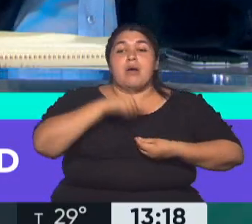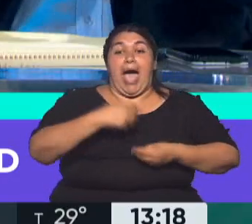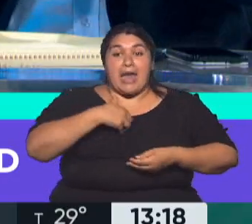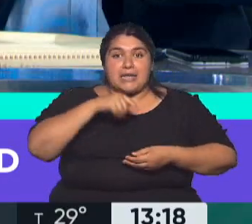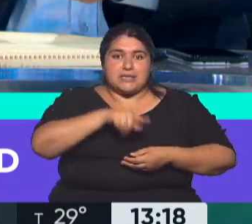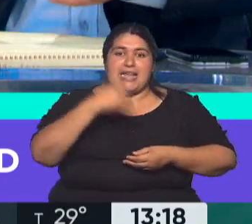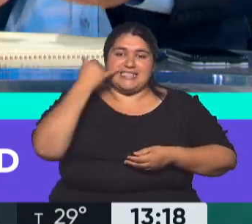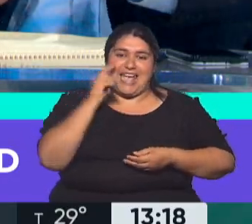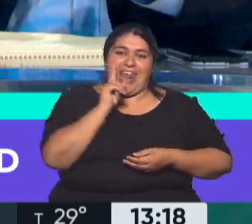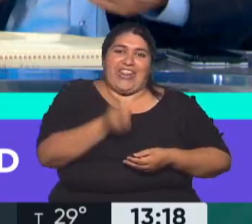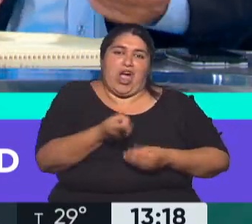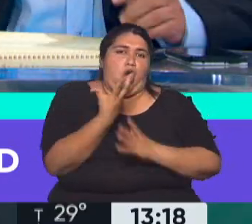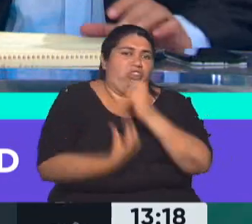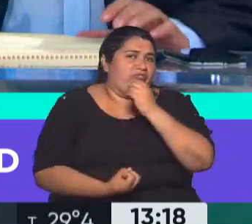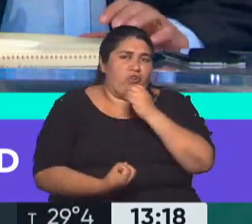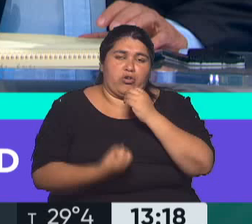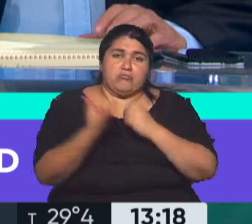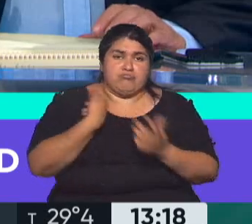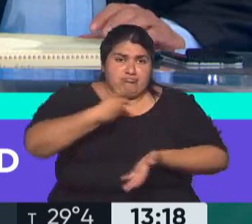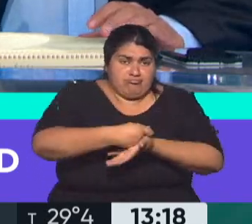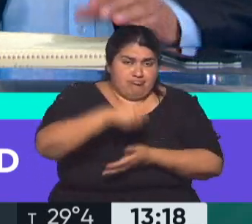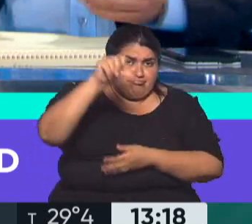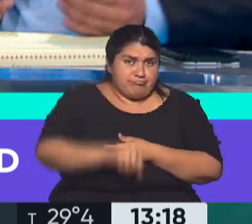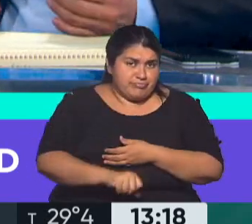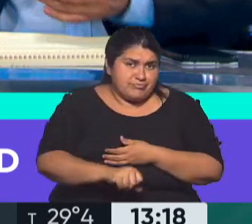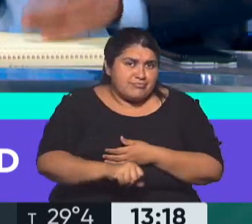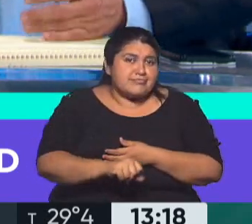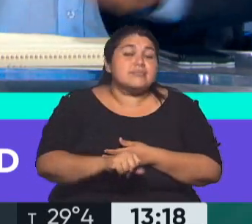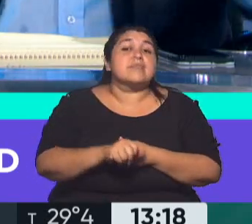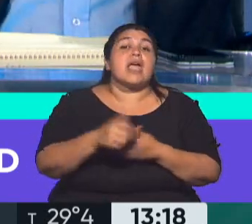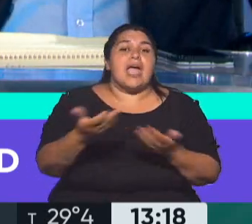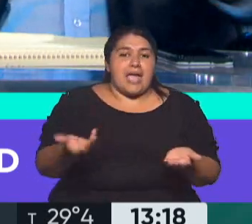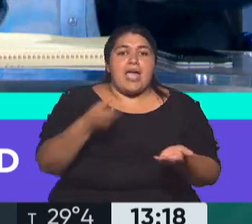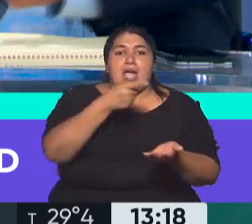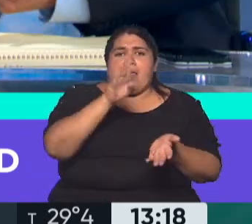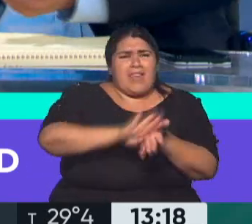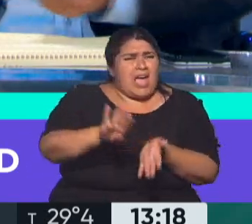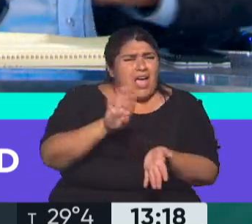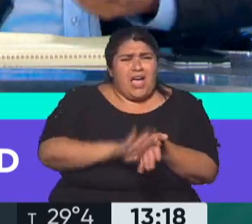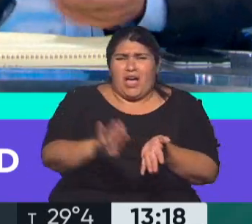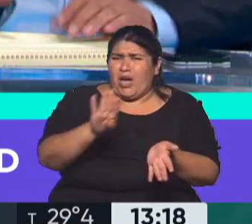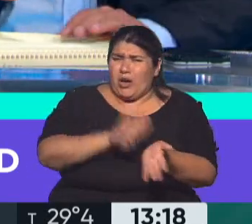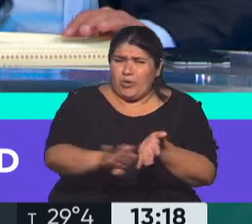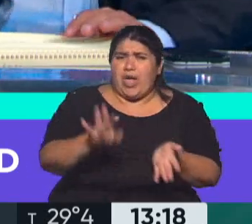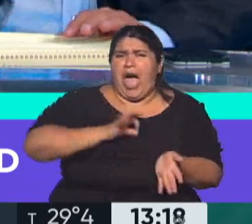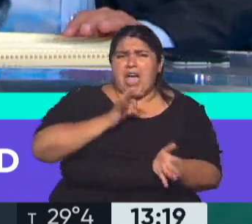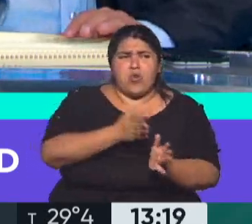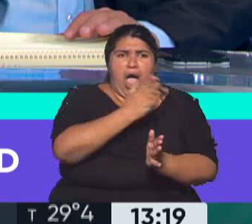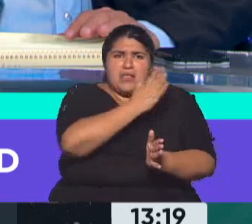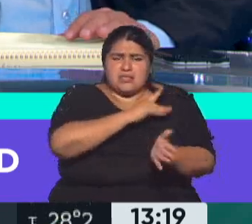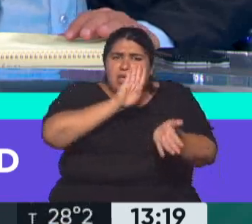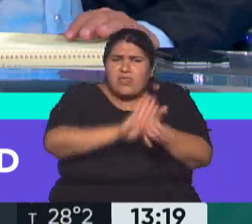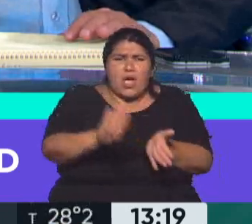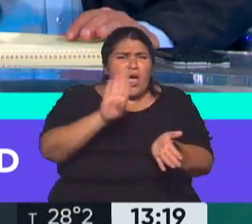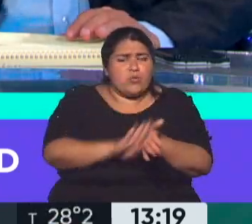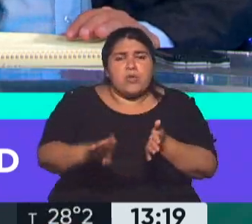ya corría el riesgo de default porque no podía pagar su deuda externa. Se había endeudado muchísimo en los años anteriores y esto